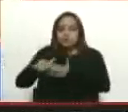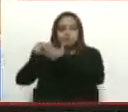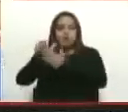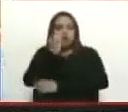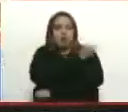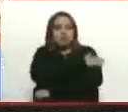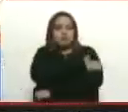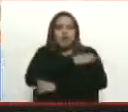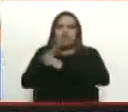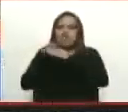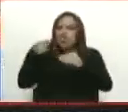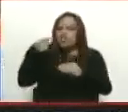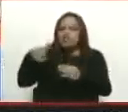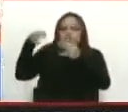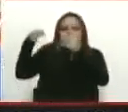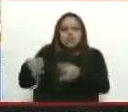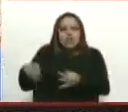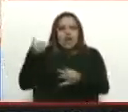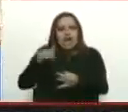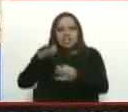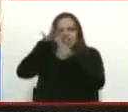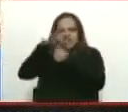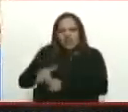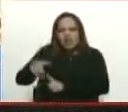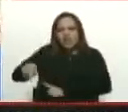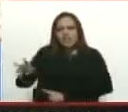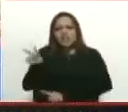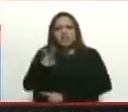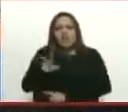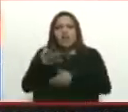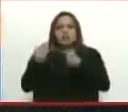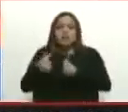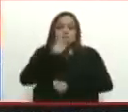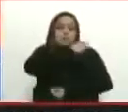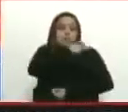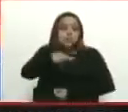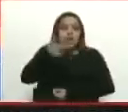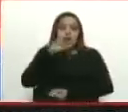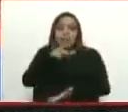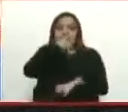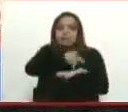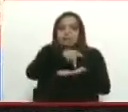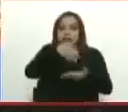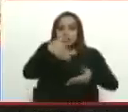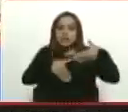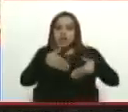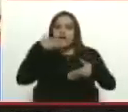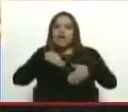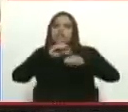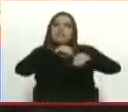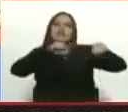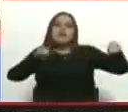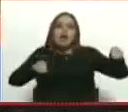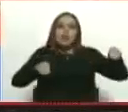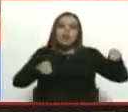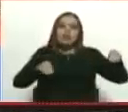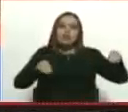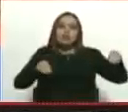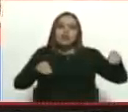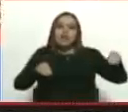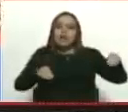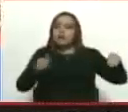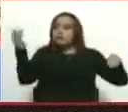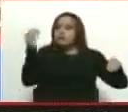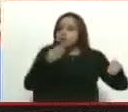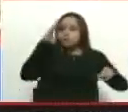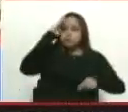todos aseguran que estamos en una dictadura y muchos de estos candidatos que van a primaria han llamado precisamente a la intervención.